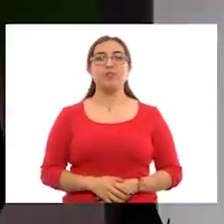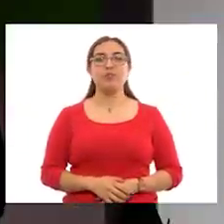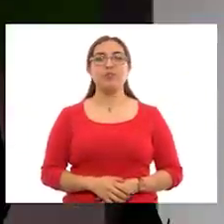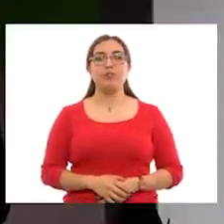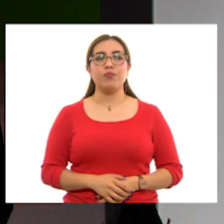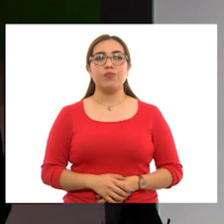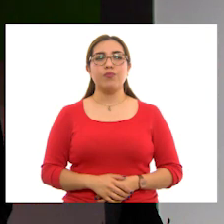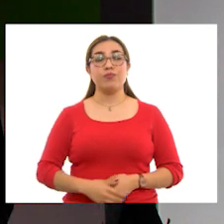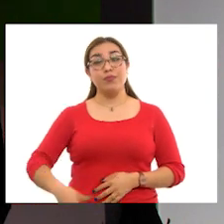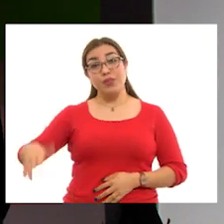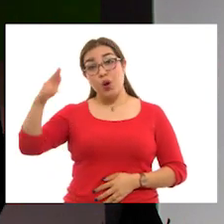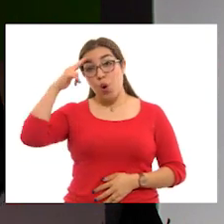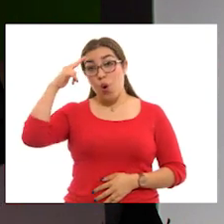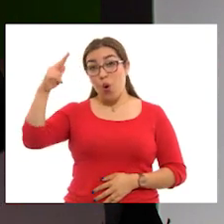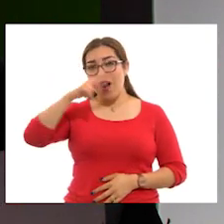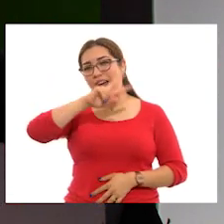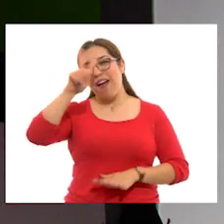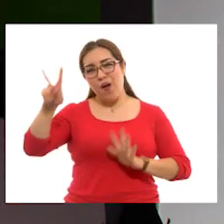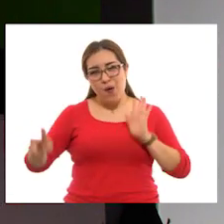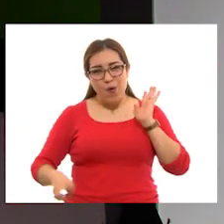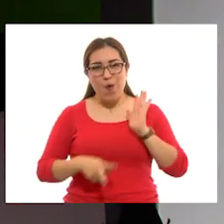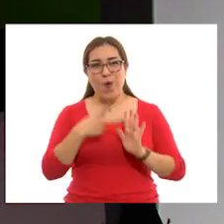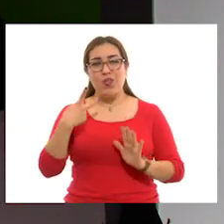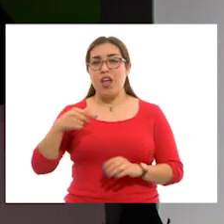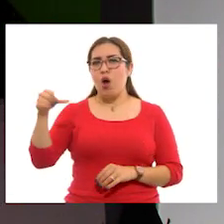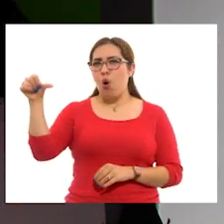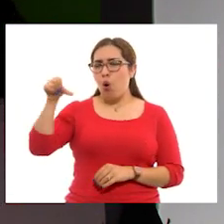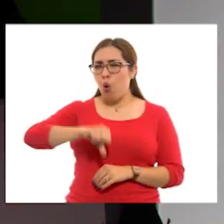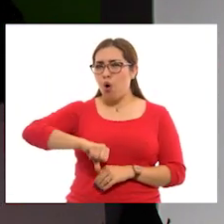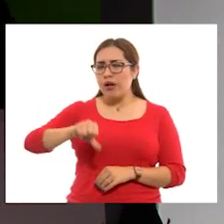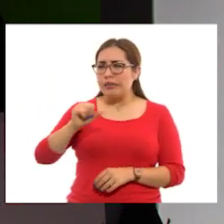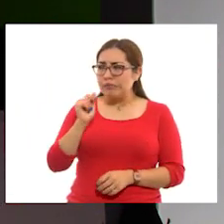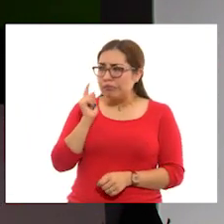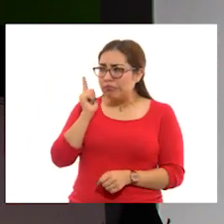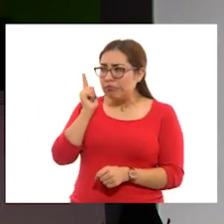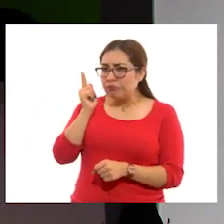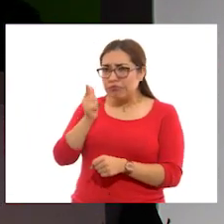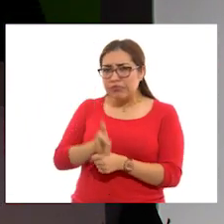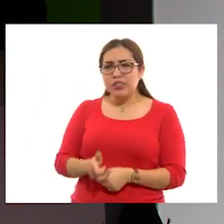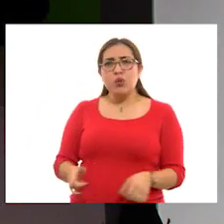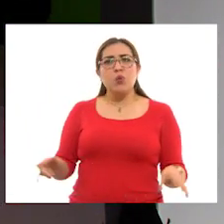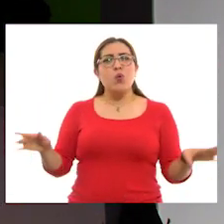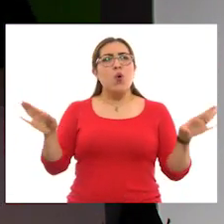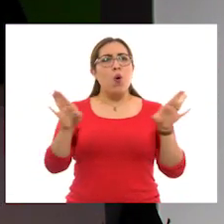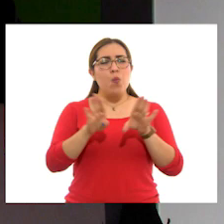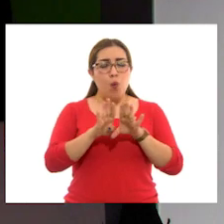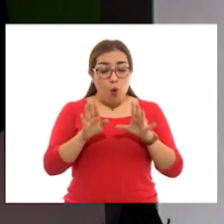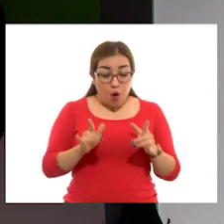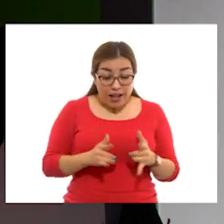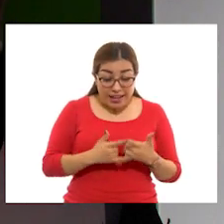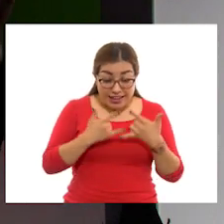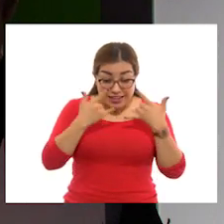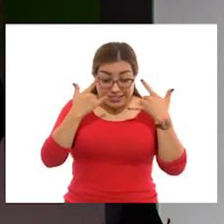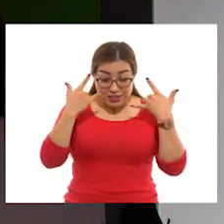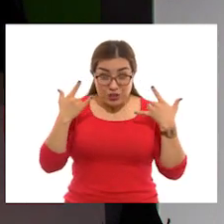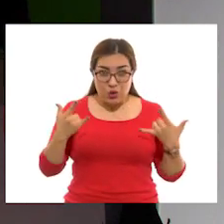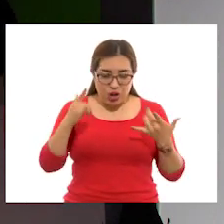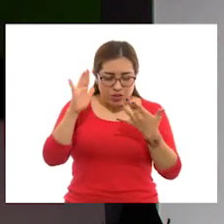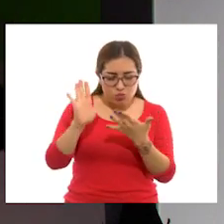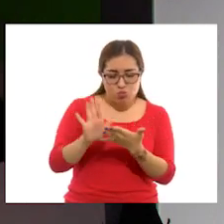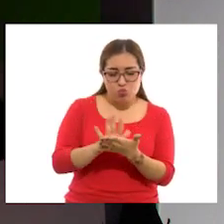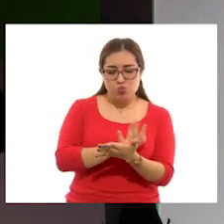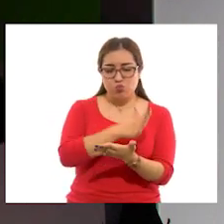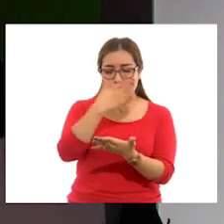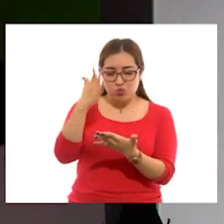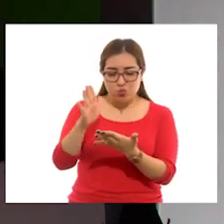¡Hola de nuevo! Hoy descubriremos una manera de representar historias de cuentos y